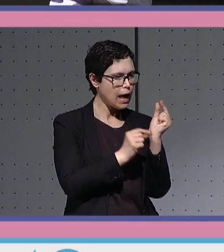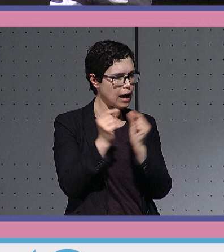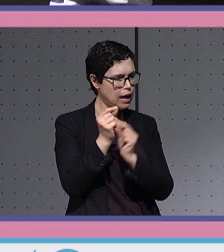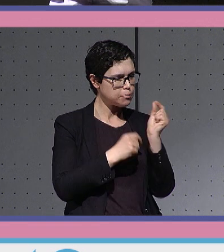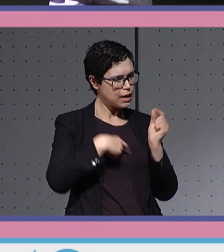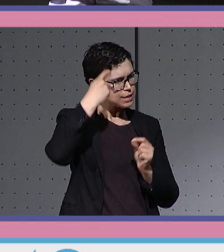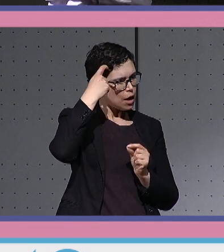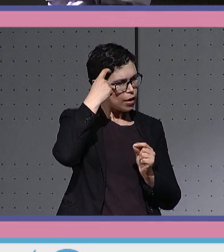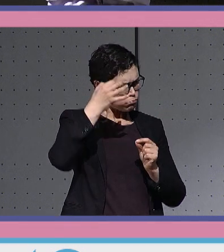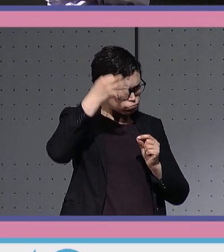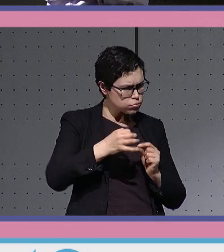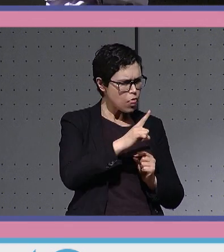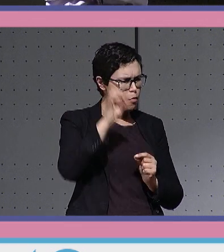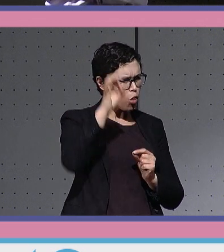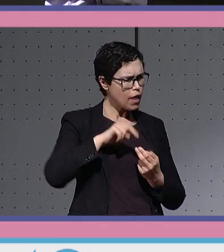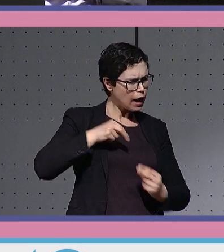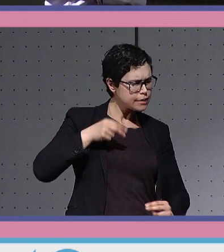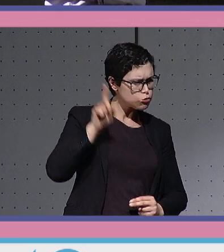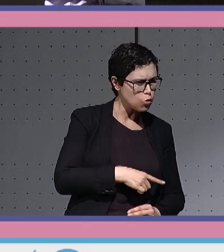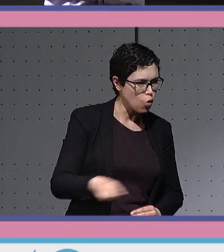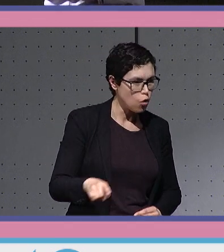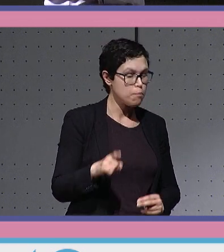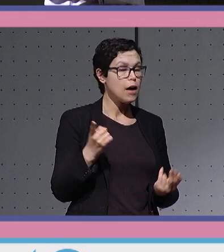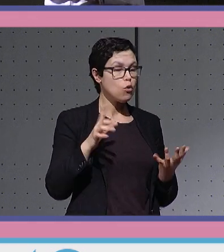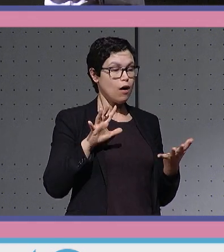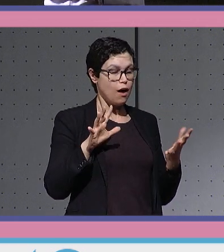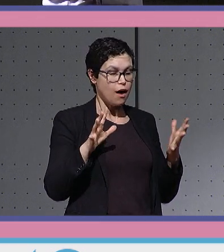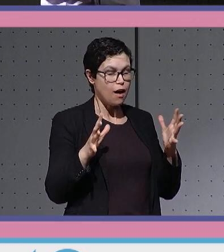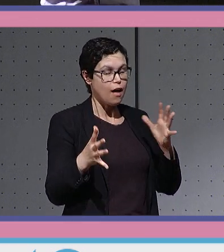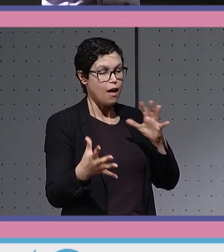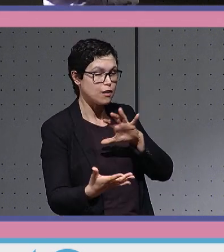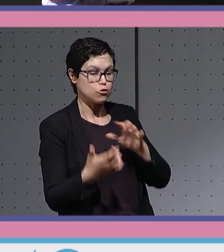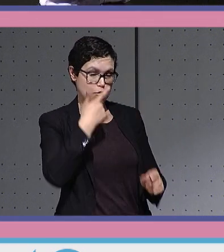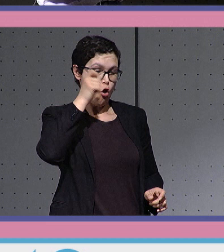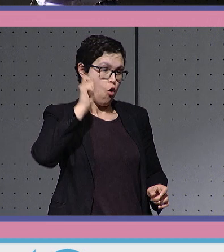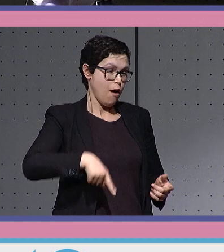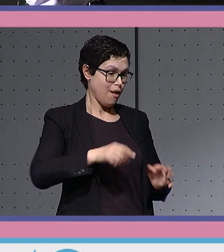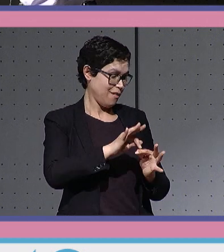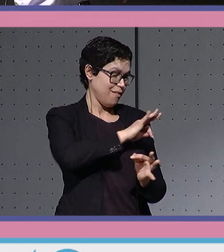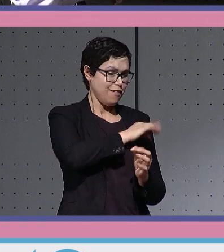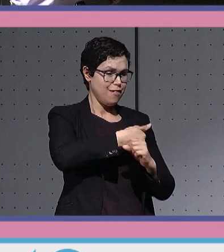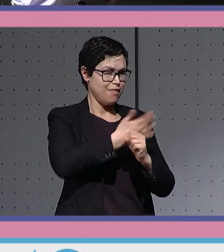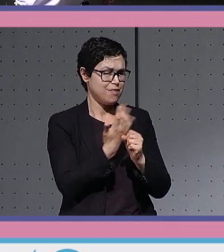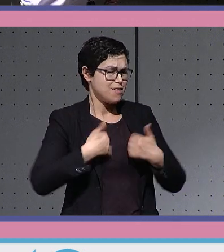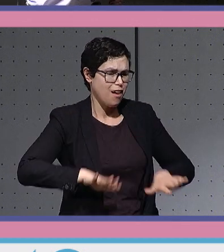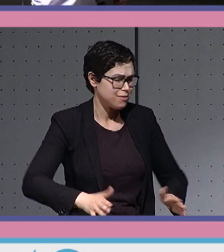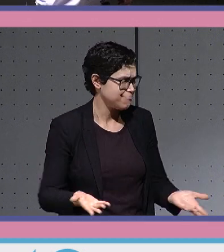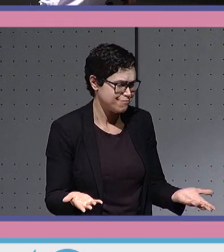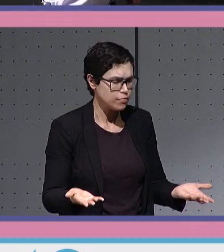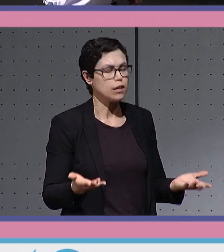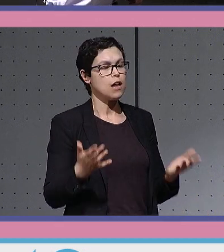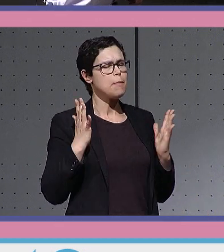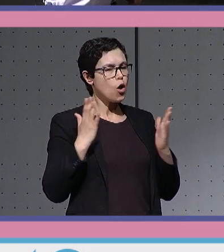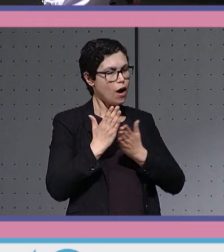cuánto es de ambiental. Pero como las definiciones han ido cambiando, tampoco es que nos vale todos los registros escandinavos. Pero hay